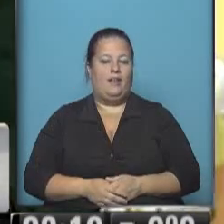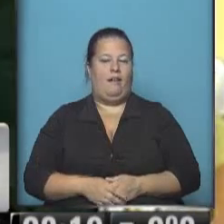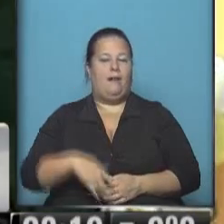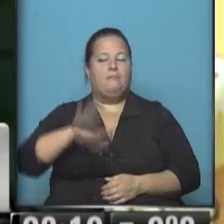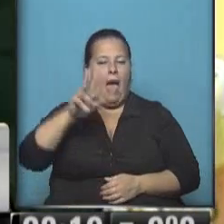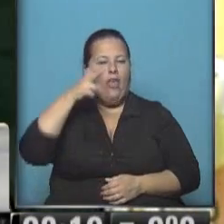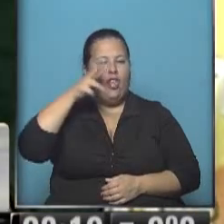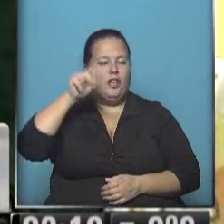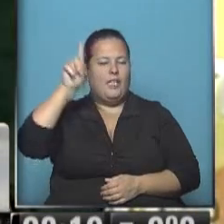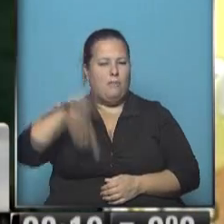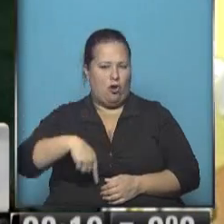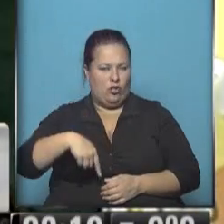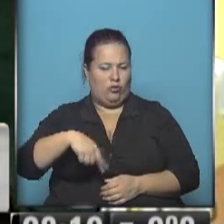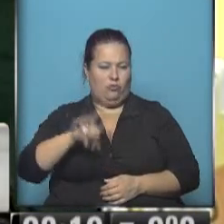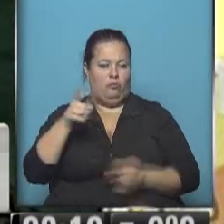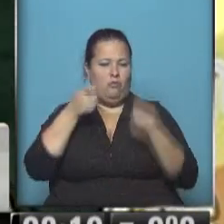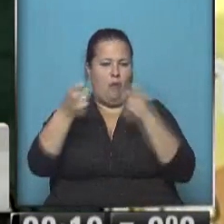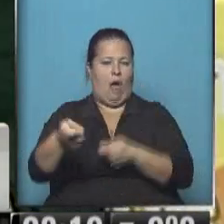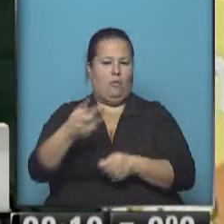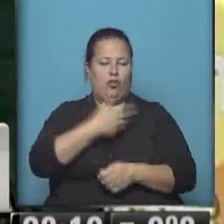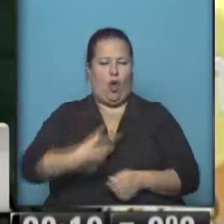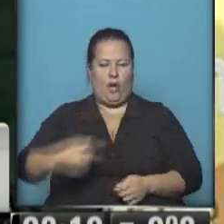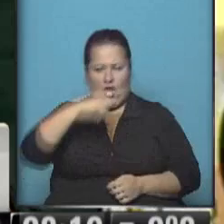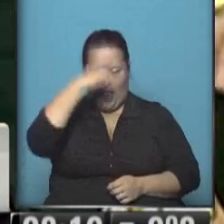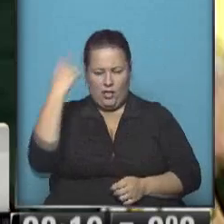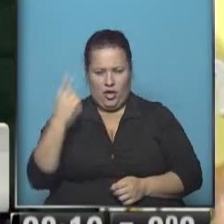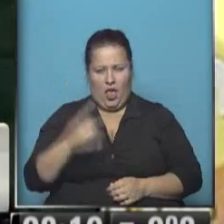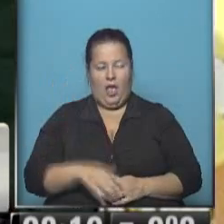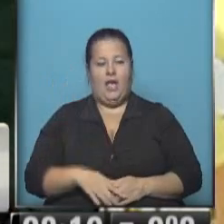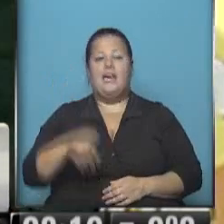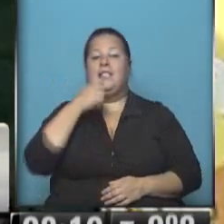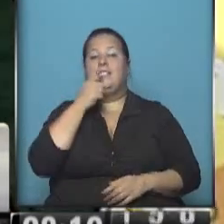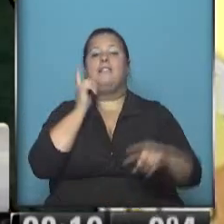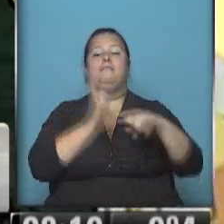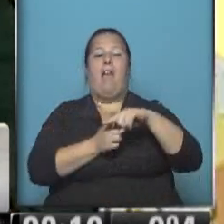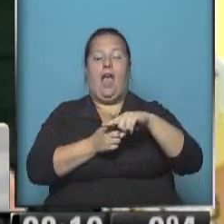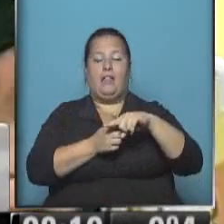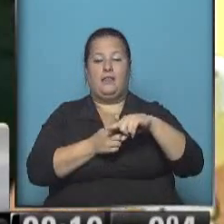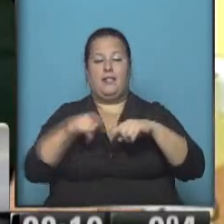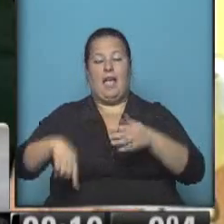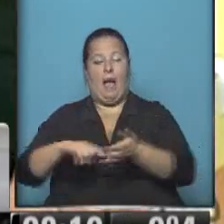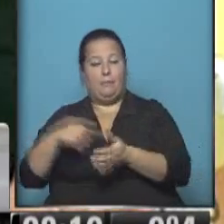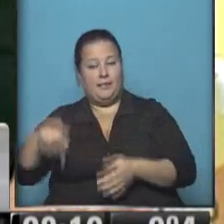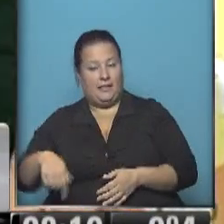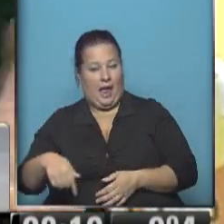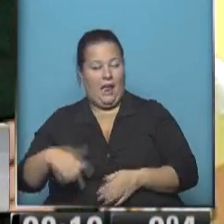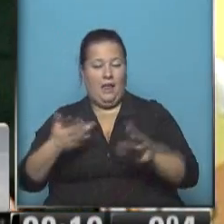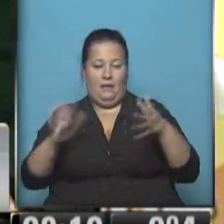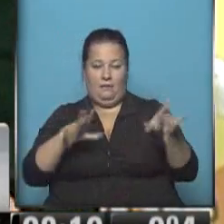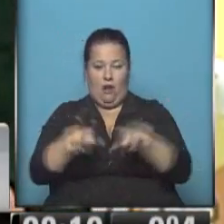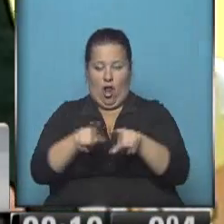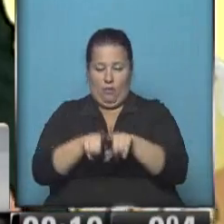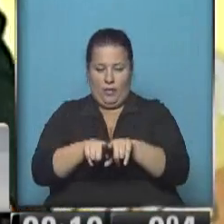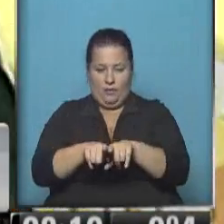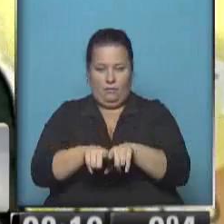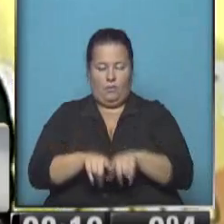de un 80% no ha acompañado al gobierno nacional que si sumamos acá la capital está más o menos lo mismo